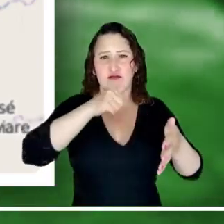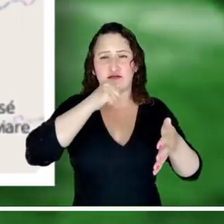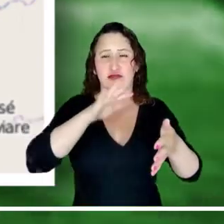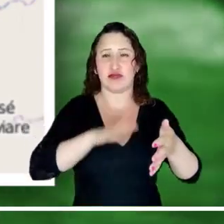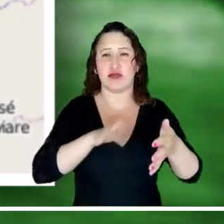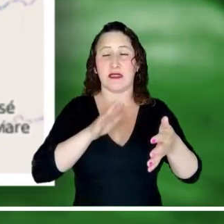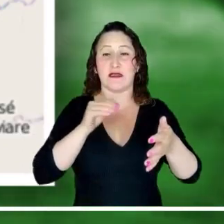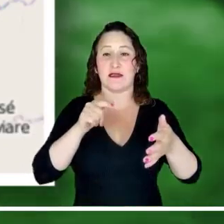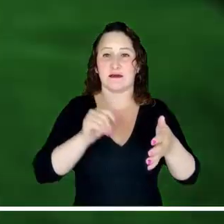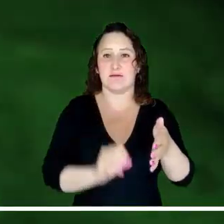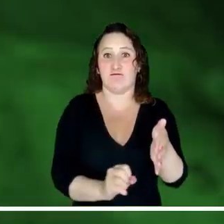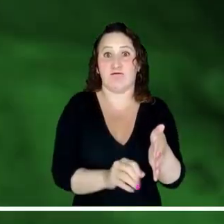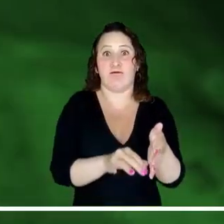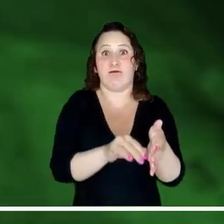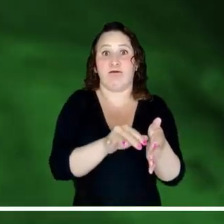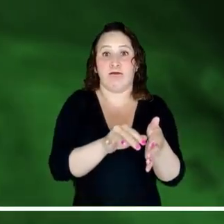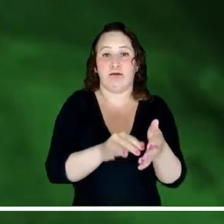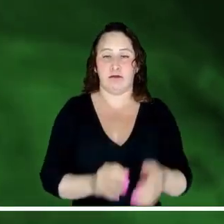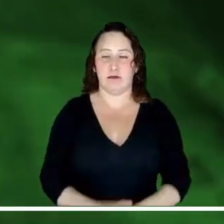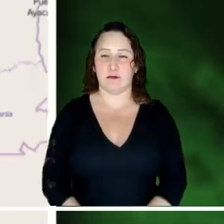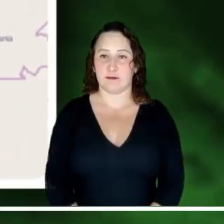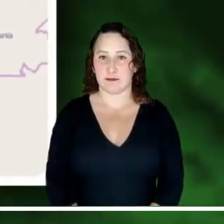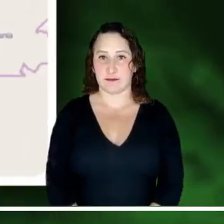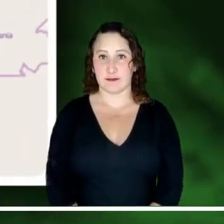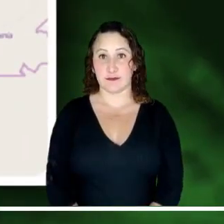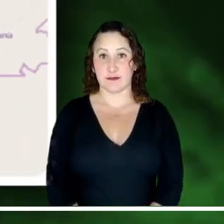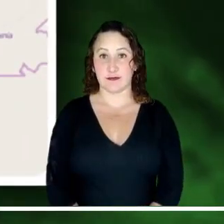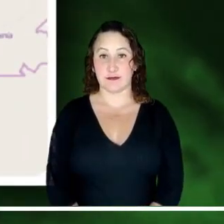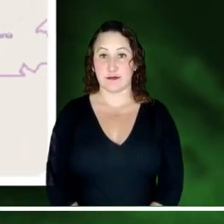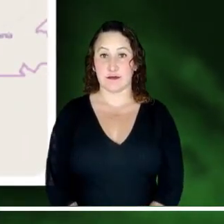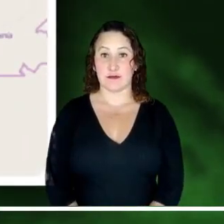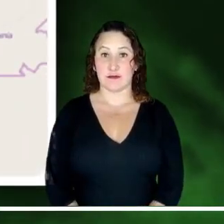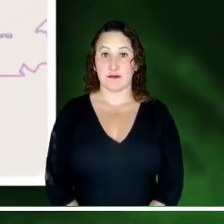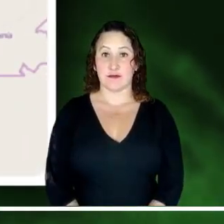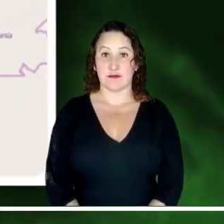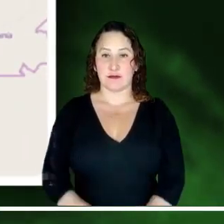altos que se reportan en el embalse de la hidroeléctrica de Prado.